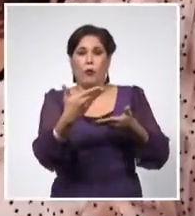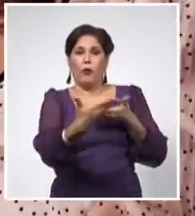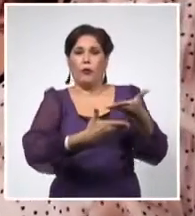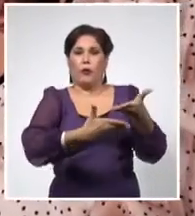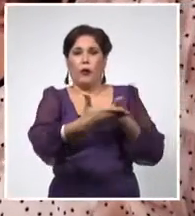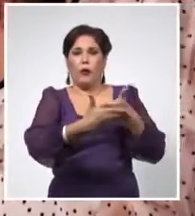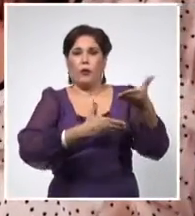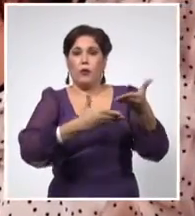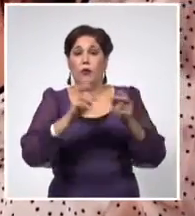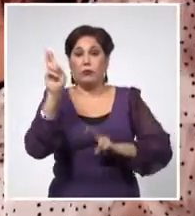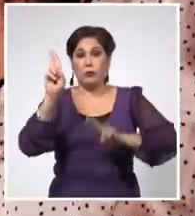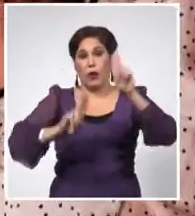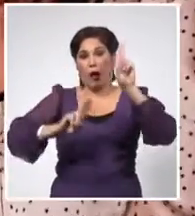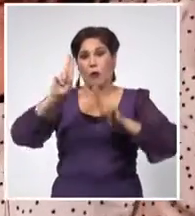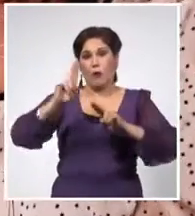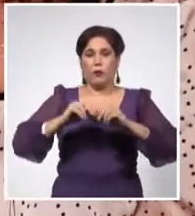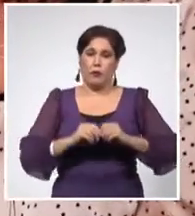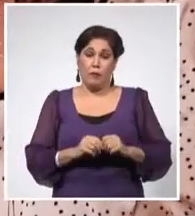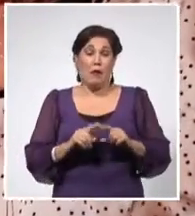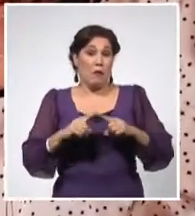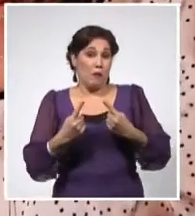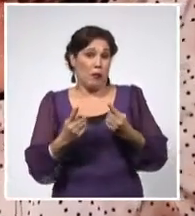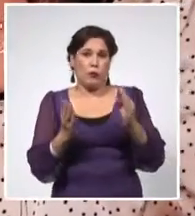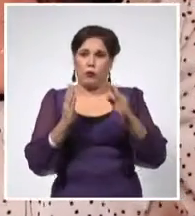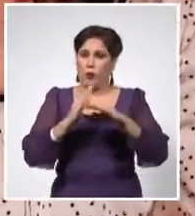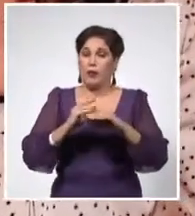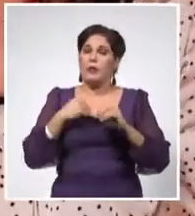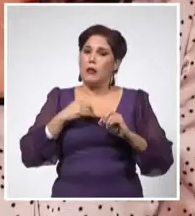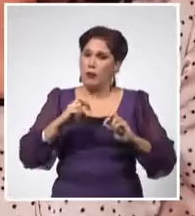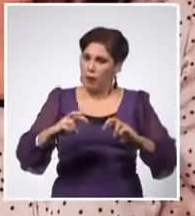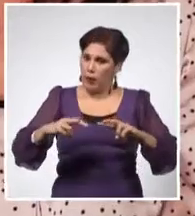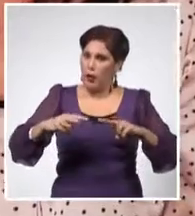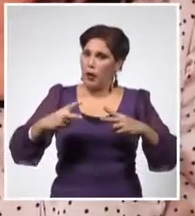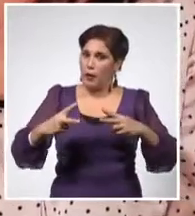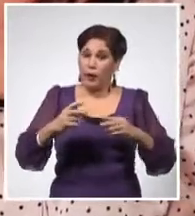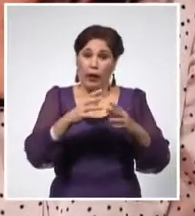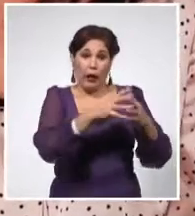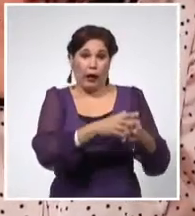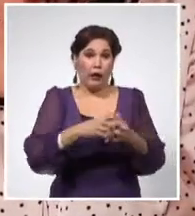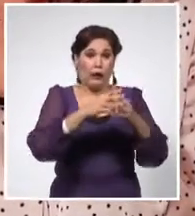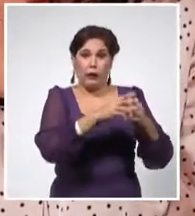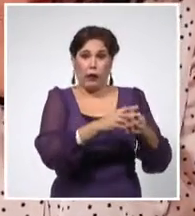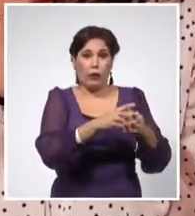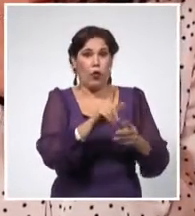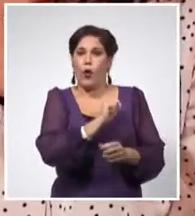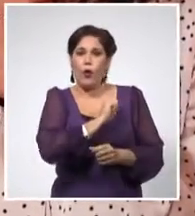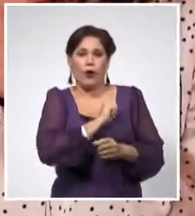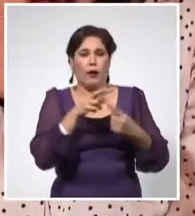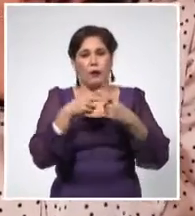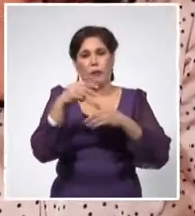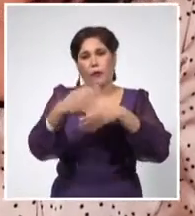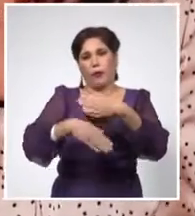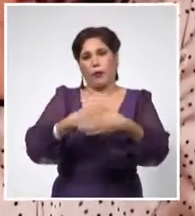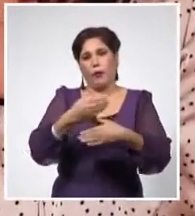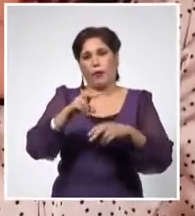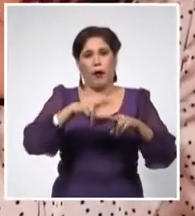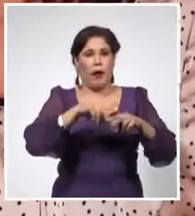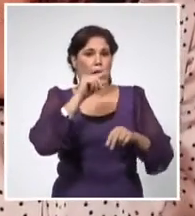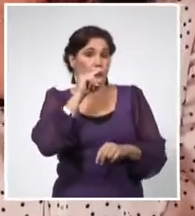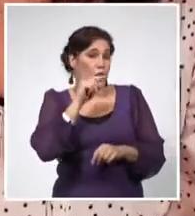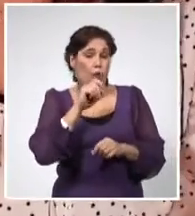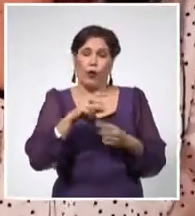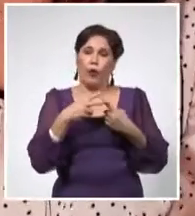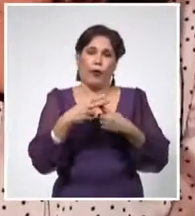a través de un acuerdo compensatorio. Por tanto, es que siempre repetimos que Estados Unidos en realidad no quiere resolver este problema. Estados Unidos no